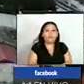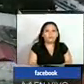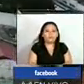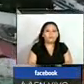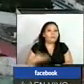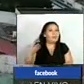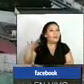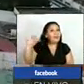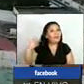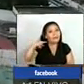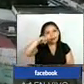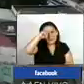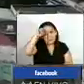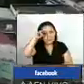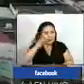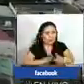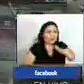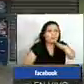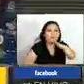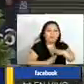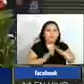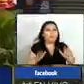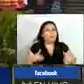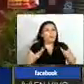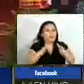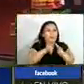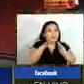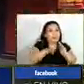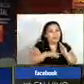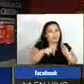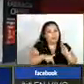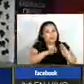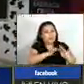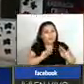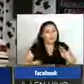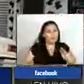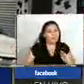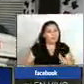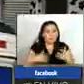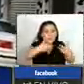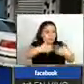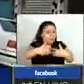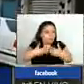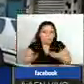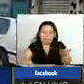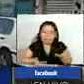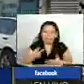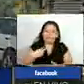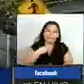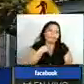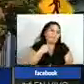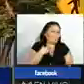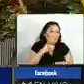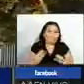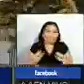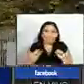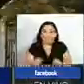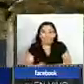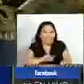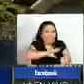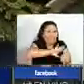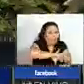paralización de la economía durante la cuarentena implementada en el país golpeó las finanzas de muchos comercios que se vieron obligados a suspender operaciones